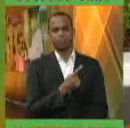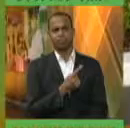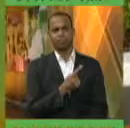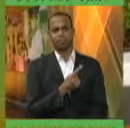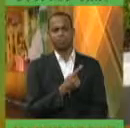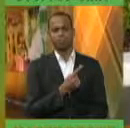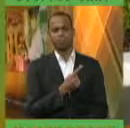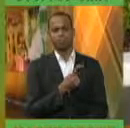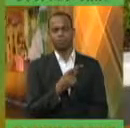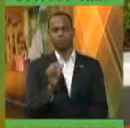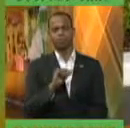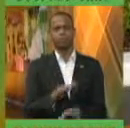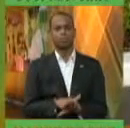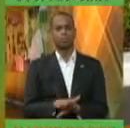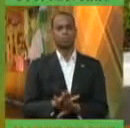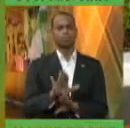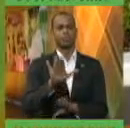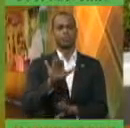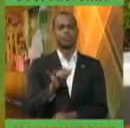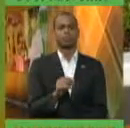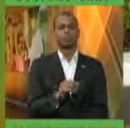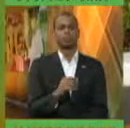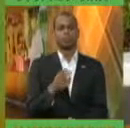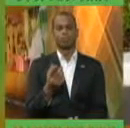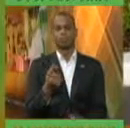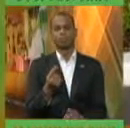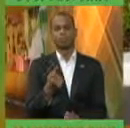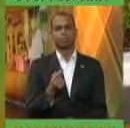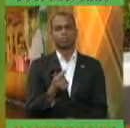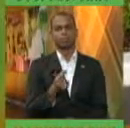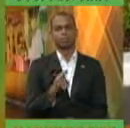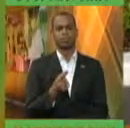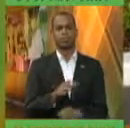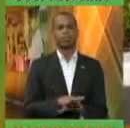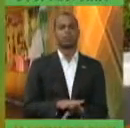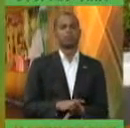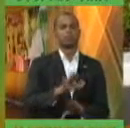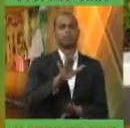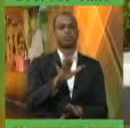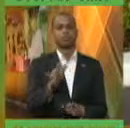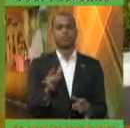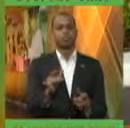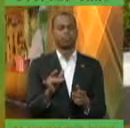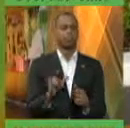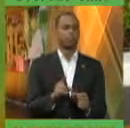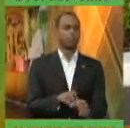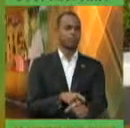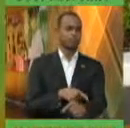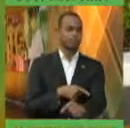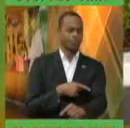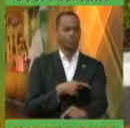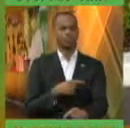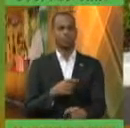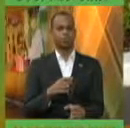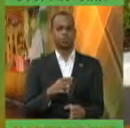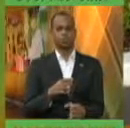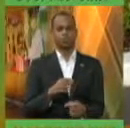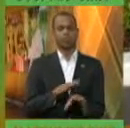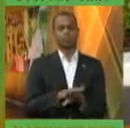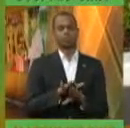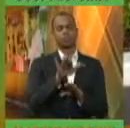incluyendo la playa se aspira a que hay rampas largas que conectan la playa